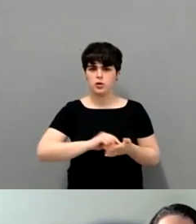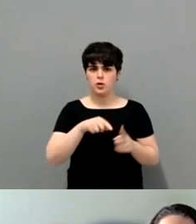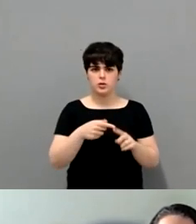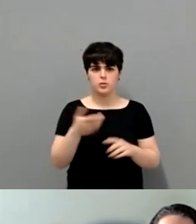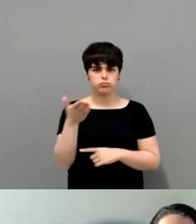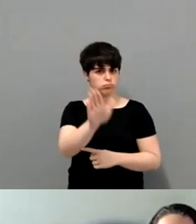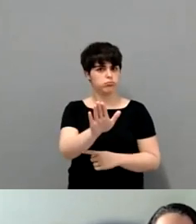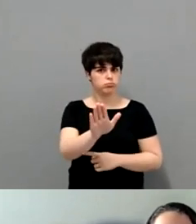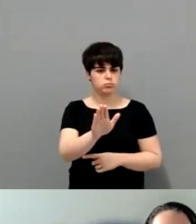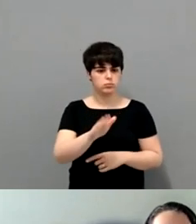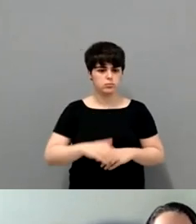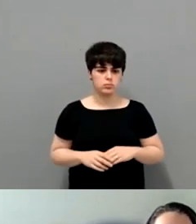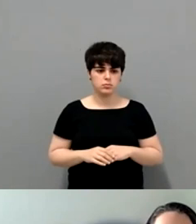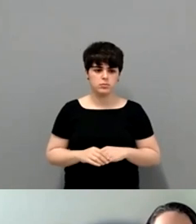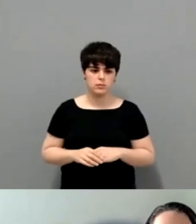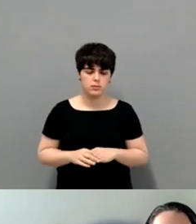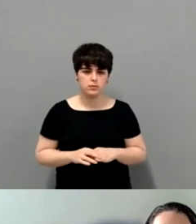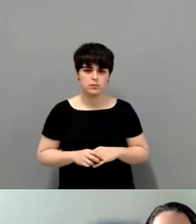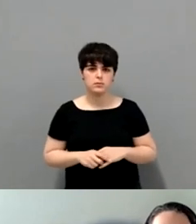mostrársela.